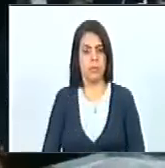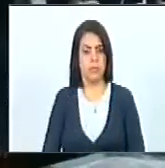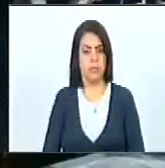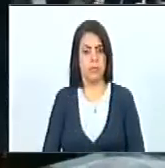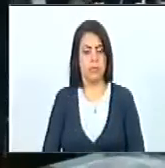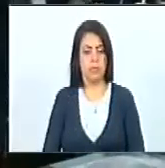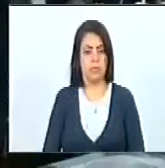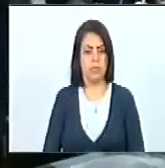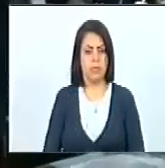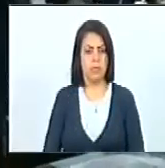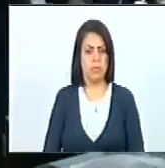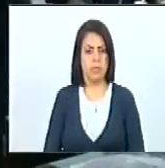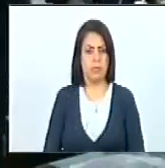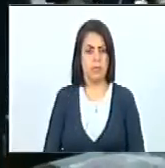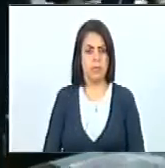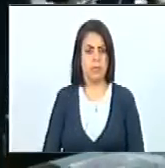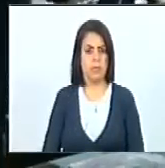cerro